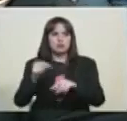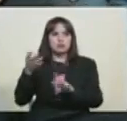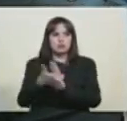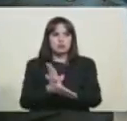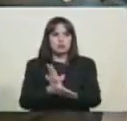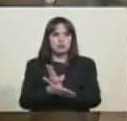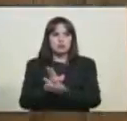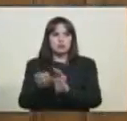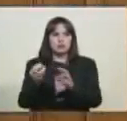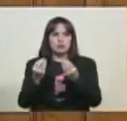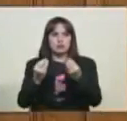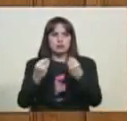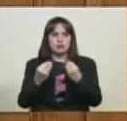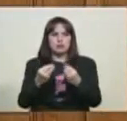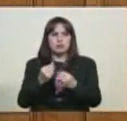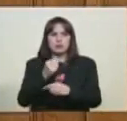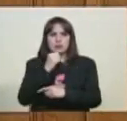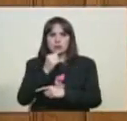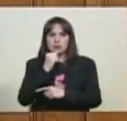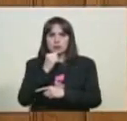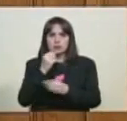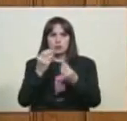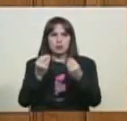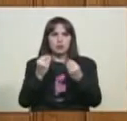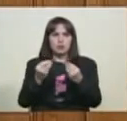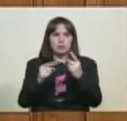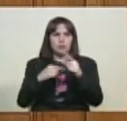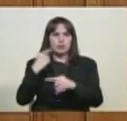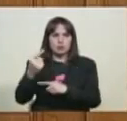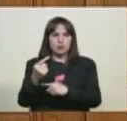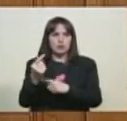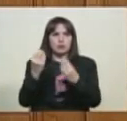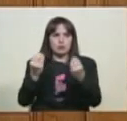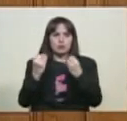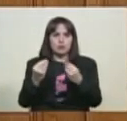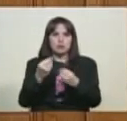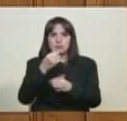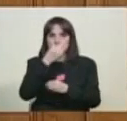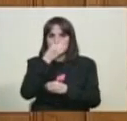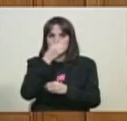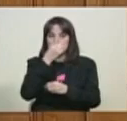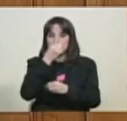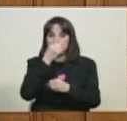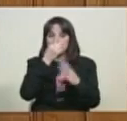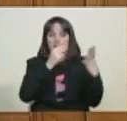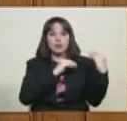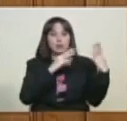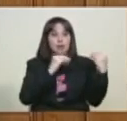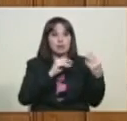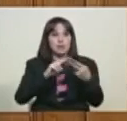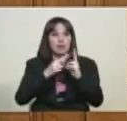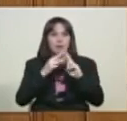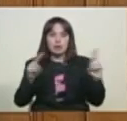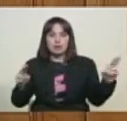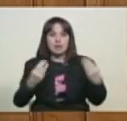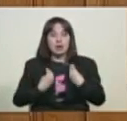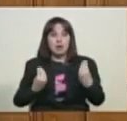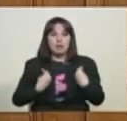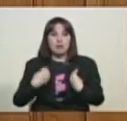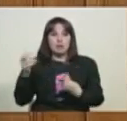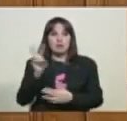este atentado terrorista que pretendió asesinar la esperanza de paz y la vida en paz de